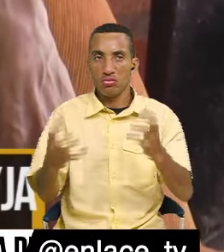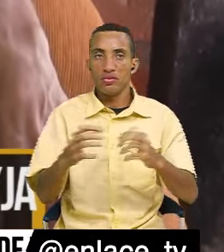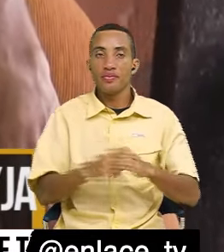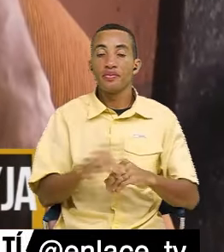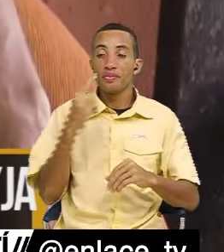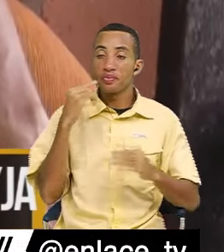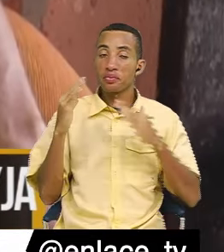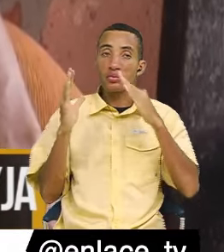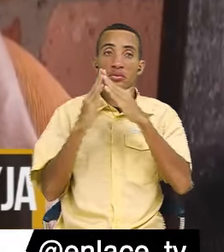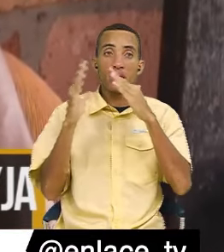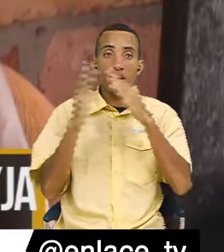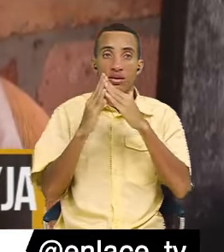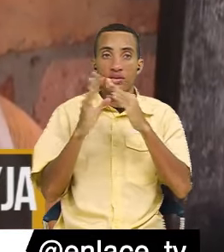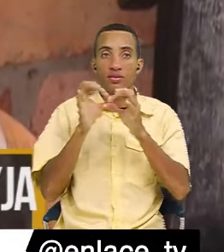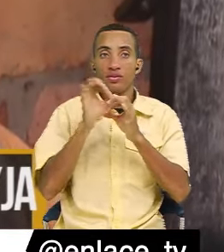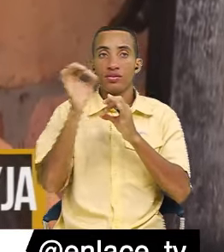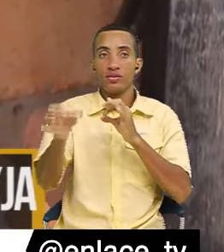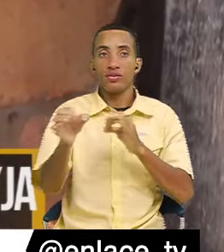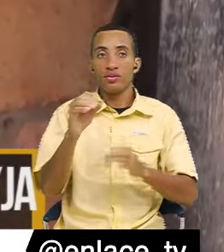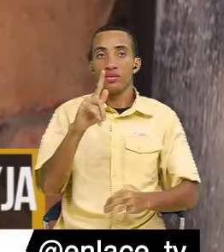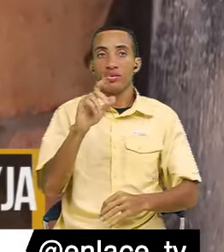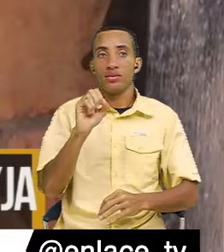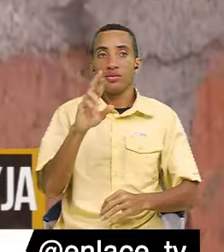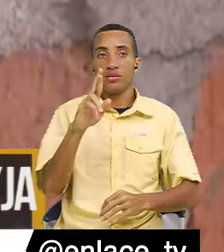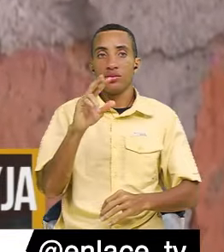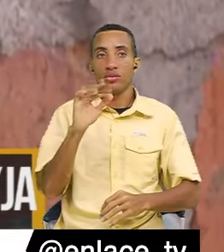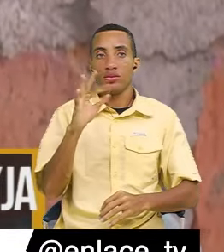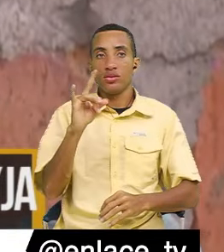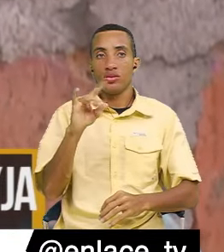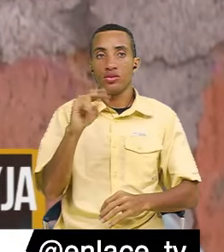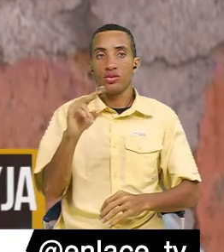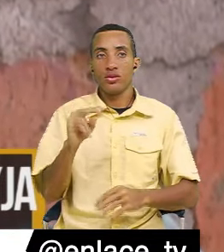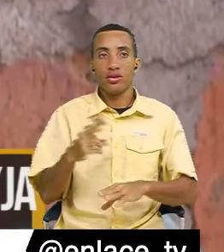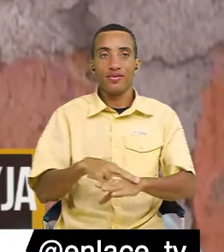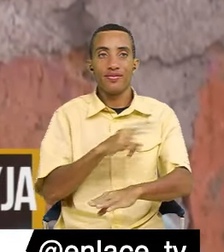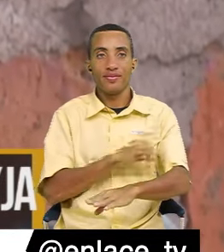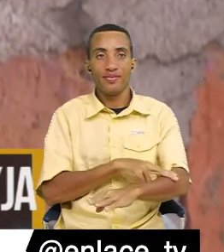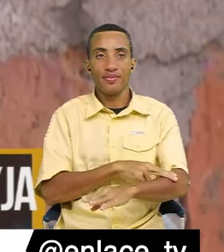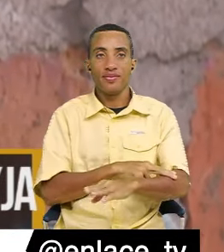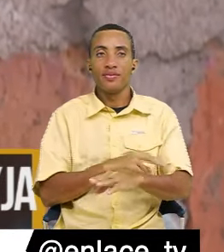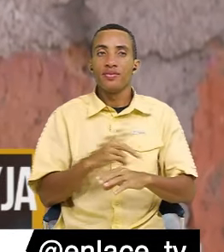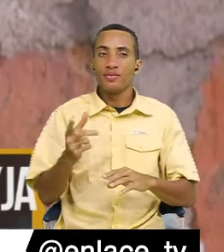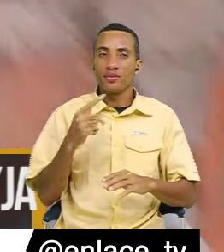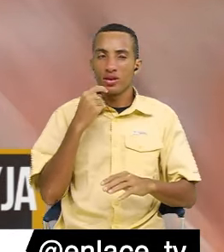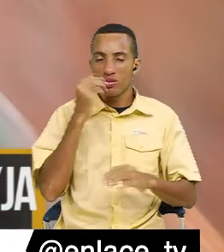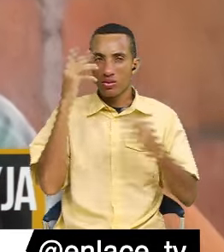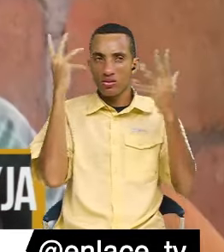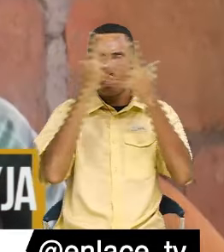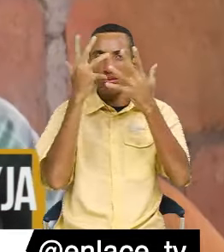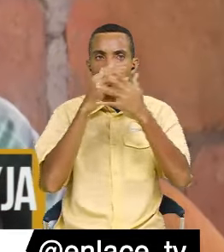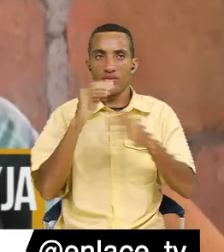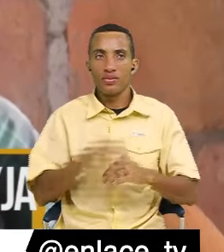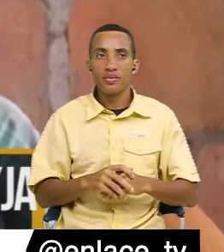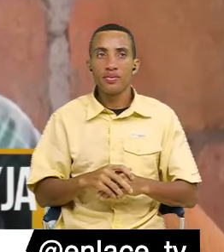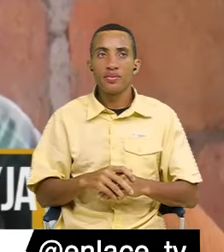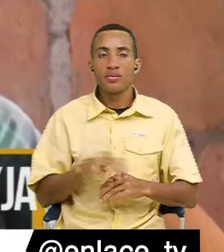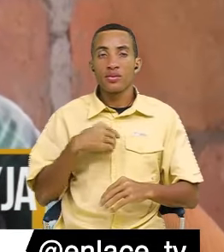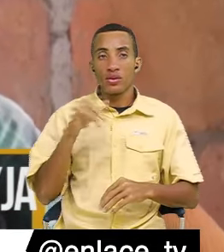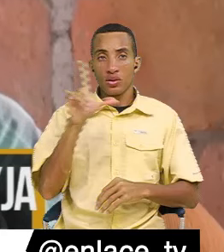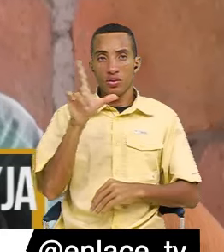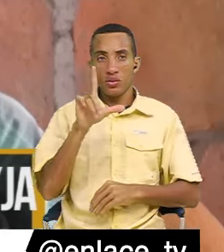como lo llama, del corregimiento La Fortuna, fue interceptado por desconocidos. Cree que lo están confundiendo. El lunes me encontraba en la